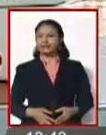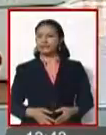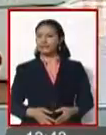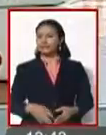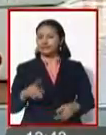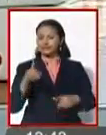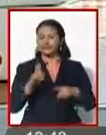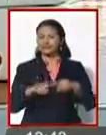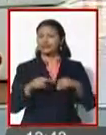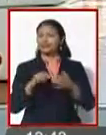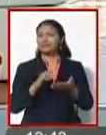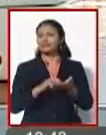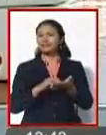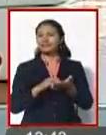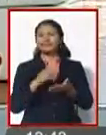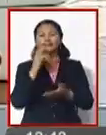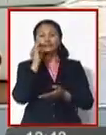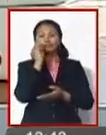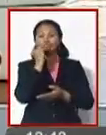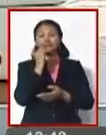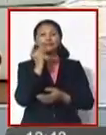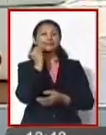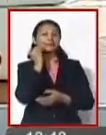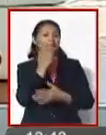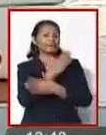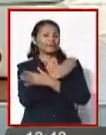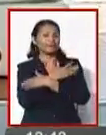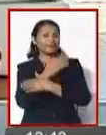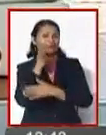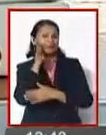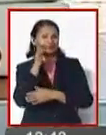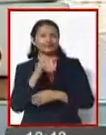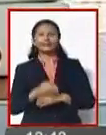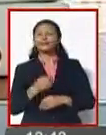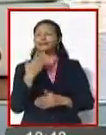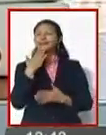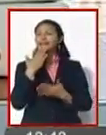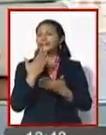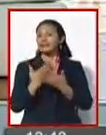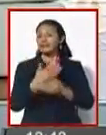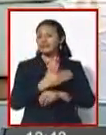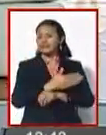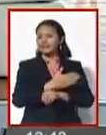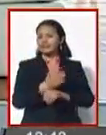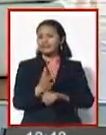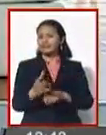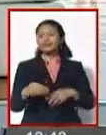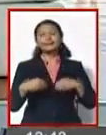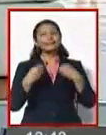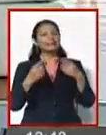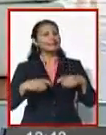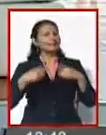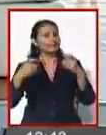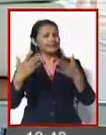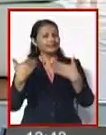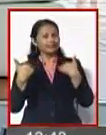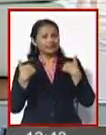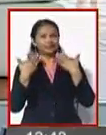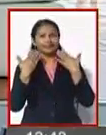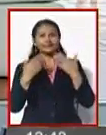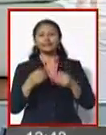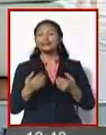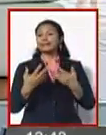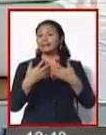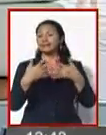Mire, usted no podía faltar, ¿no es cierto? La rosa, el beso, el abrazo, mamá. Claro que sí, la pasamos muy bien y le cuento. Y le dimos todos los regalos que teníamos